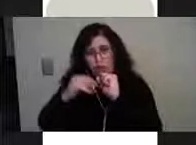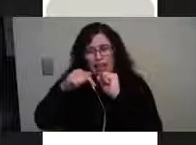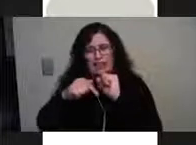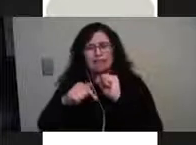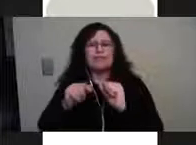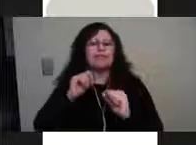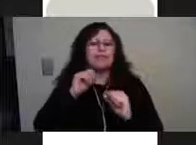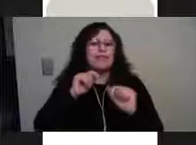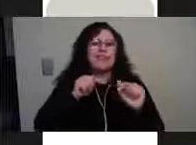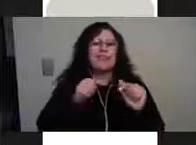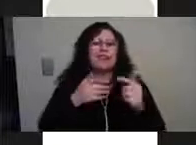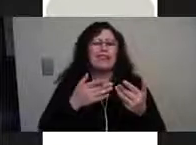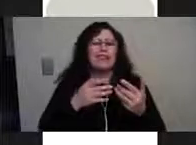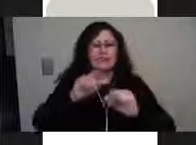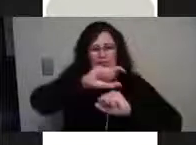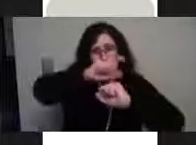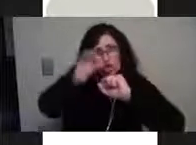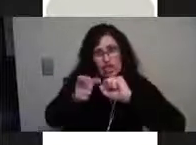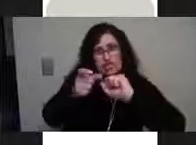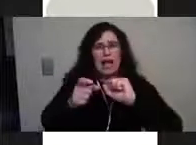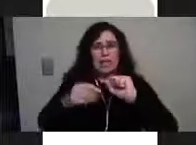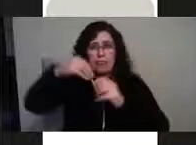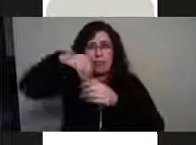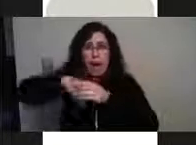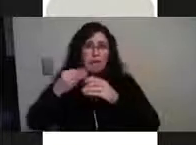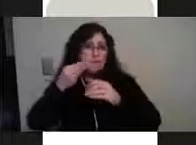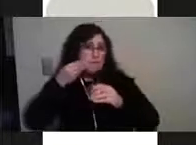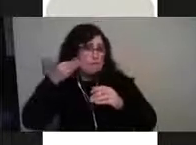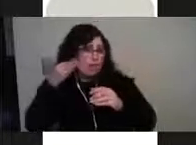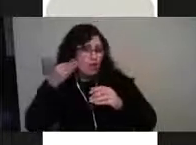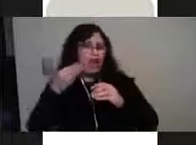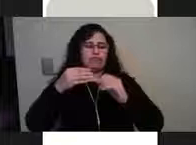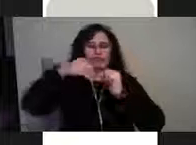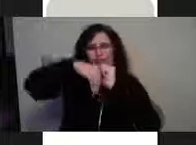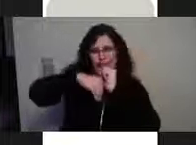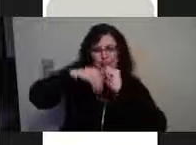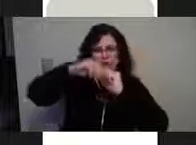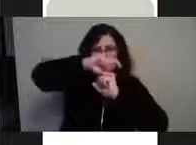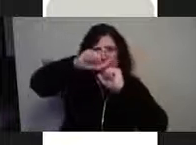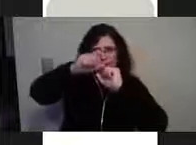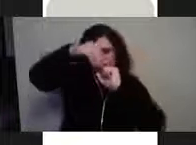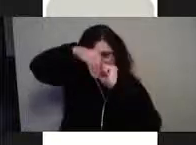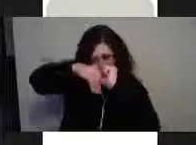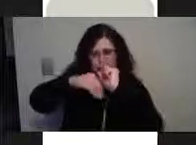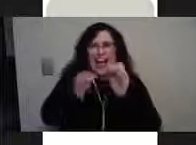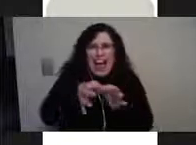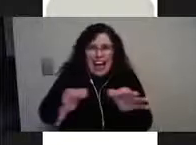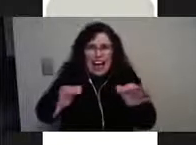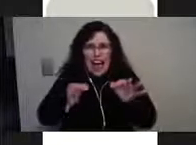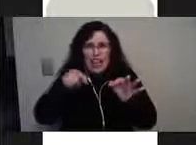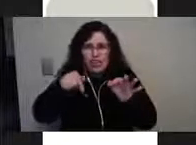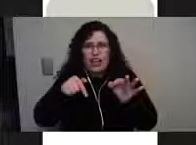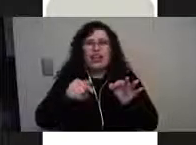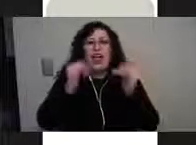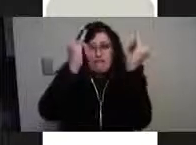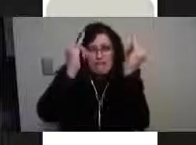entre la corteza cerebral y la médula espinal, ¿ya? Entonces, toda la información de tipo motora pasa por los ganglios basales, que lo que